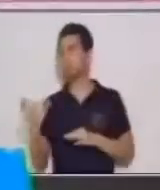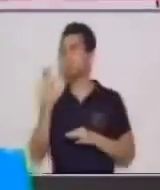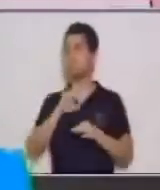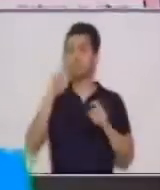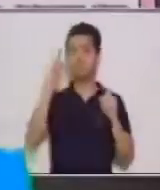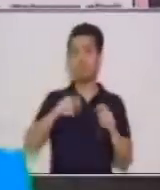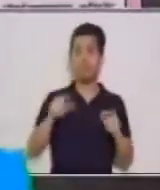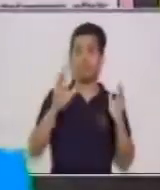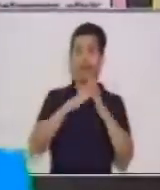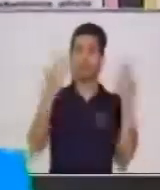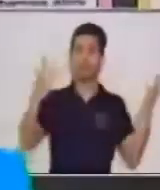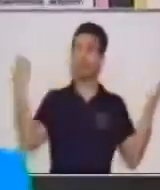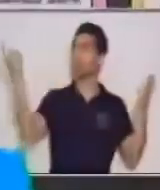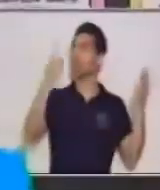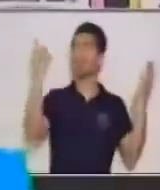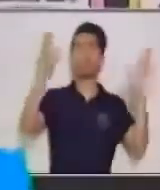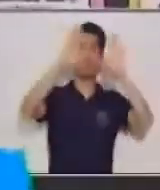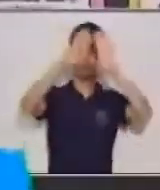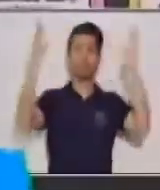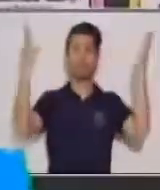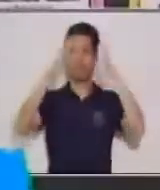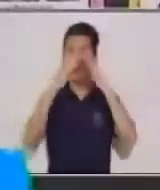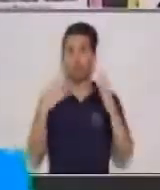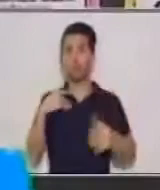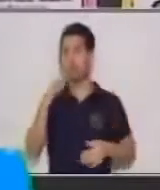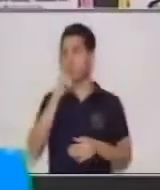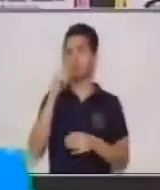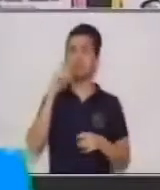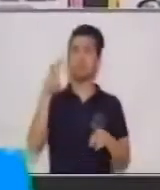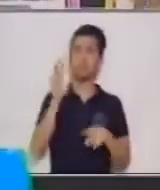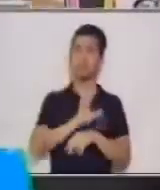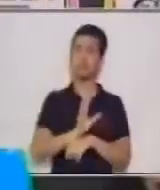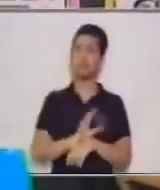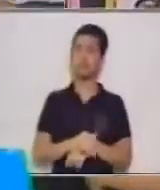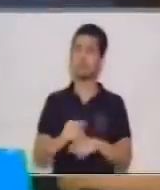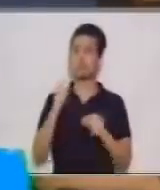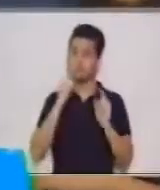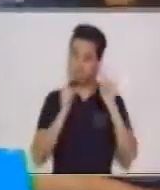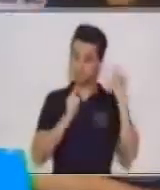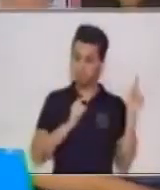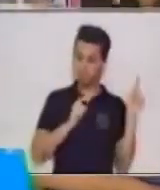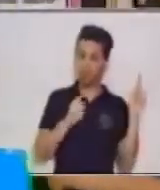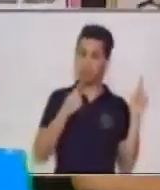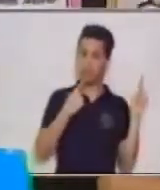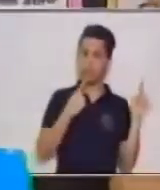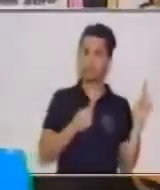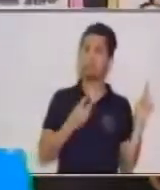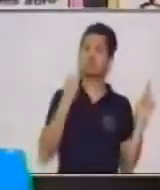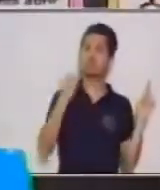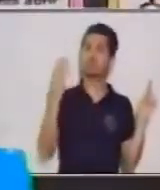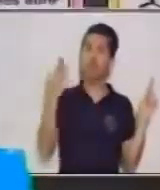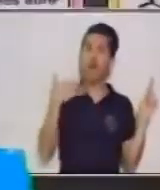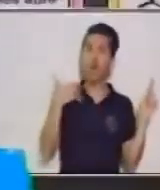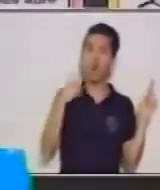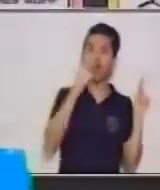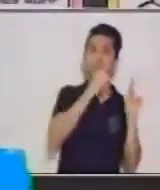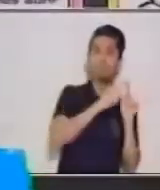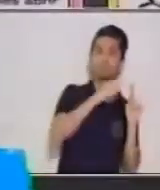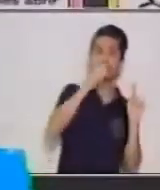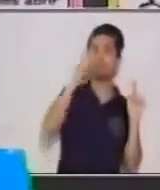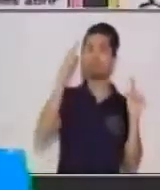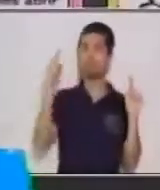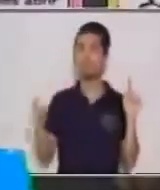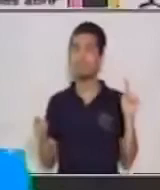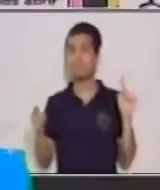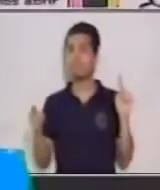las ventanas? ¿No podré ver la televisión? Si estoy hablando que hay mucho calor, la que puede completar